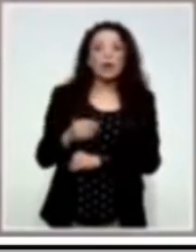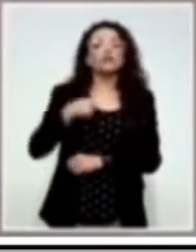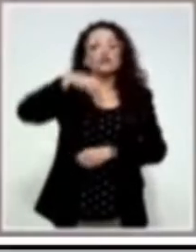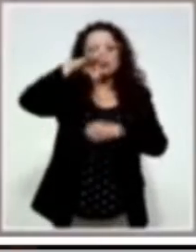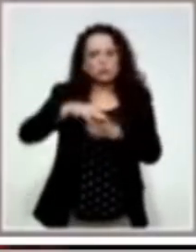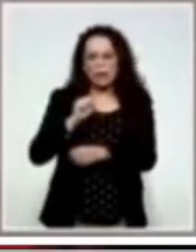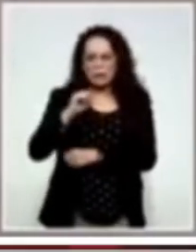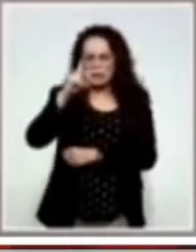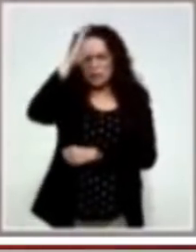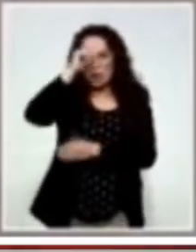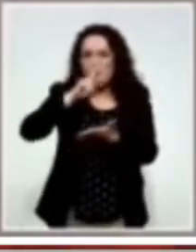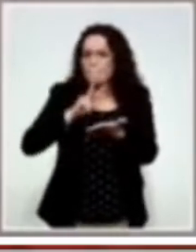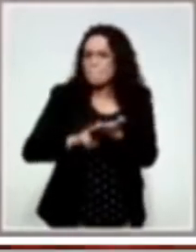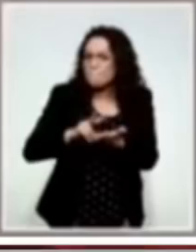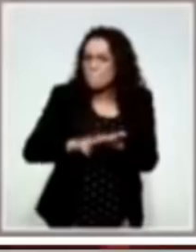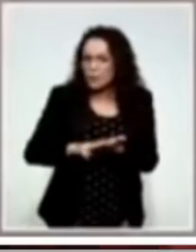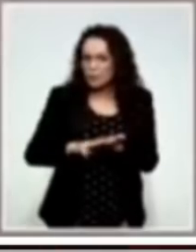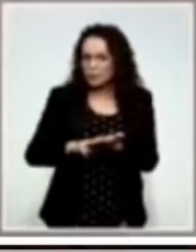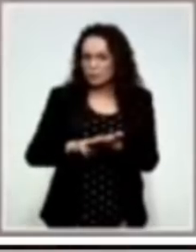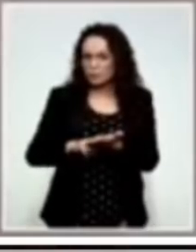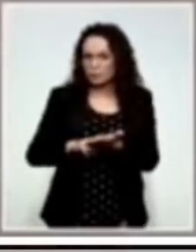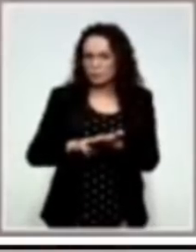validez, si no, no hubiera votado los resolutivos.